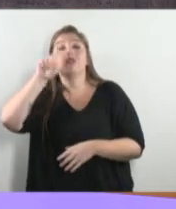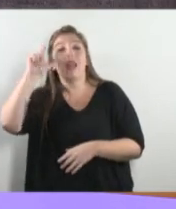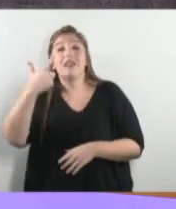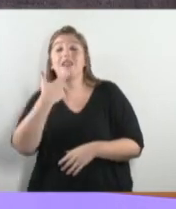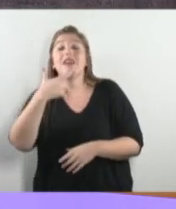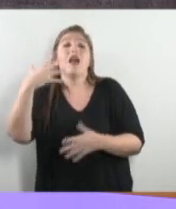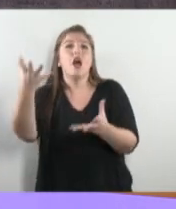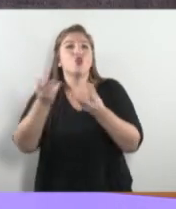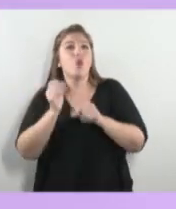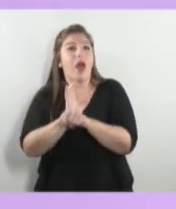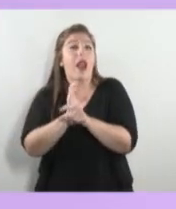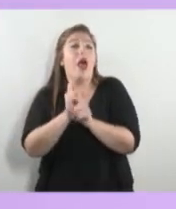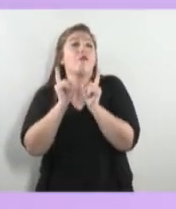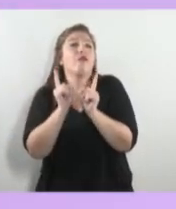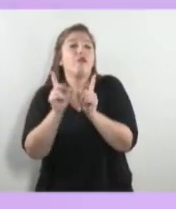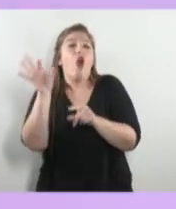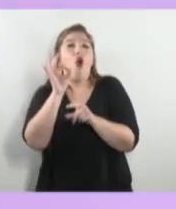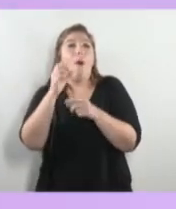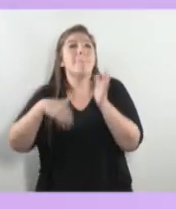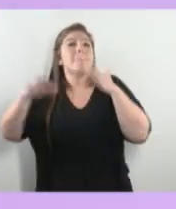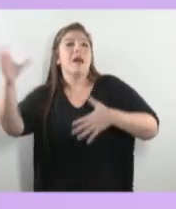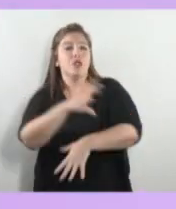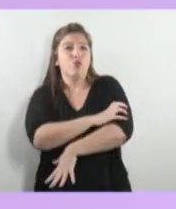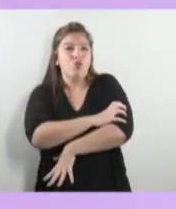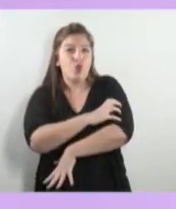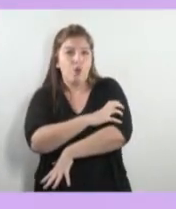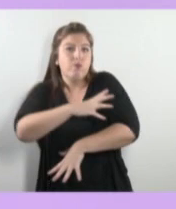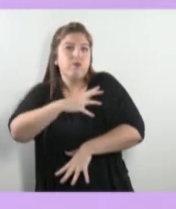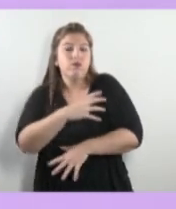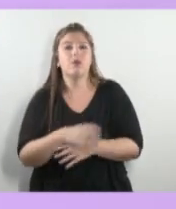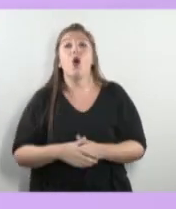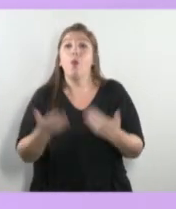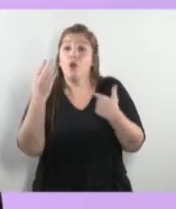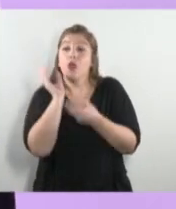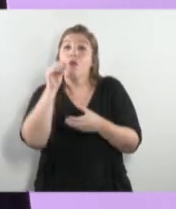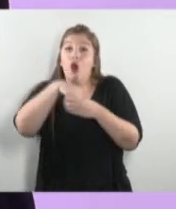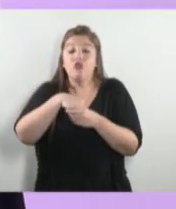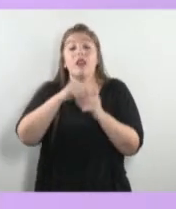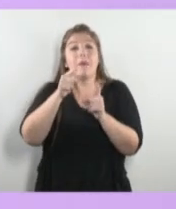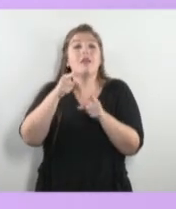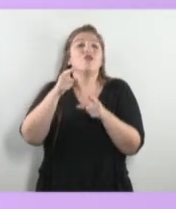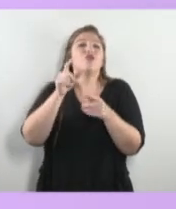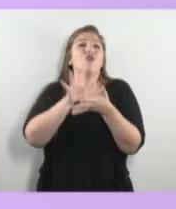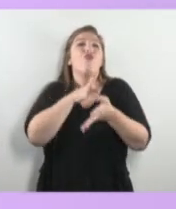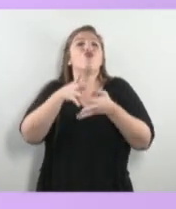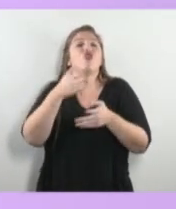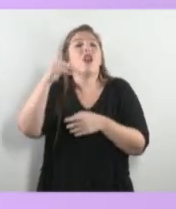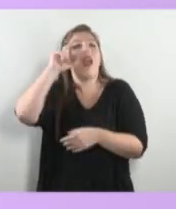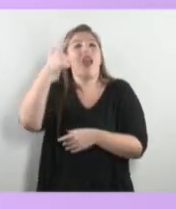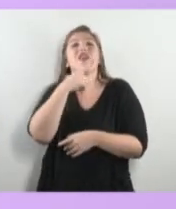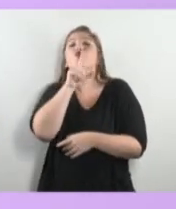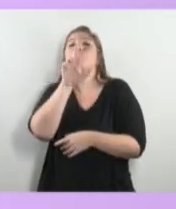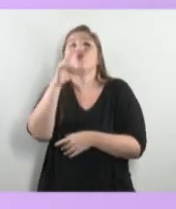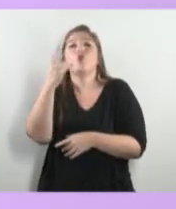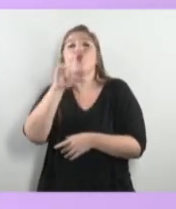o aumentar la masa muscular. Sí, también. Sí. Podríamos incluirlo dentro de la función estructural. Claro. Pero también, ya que